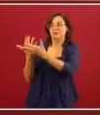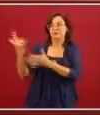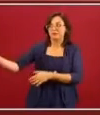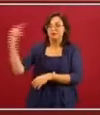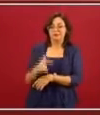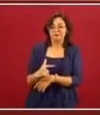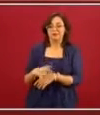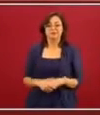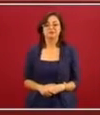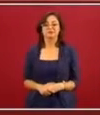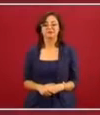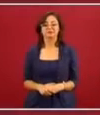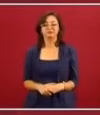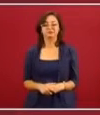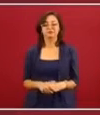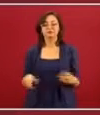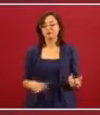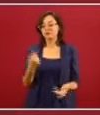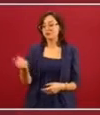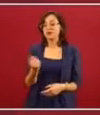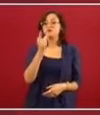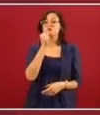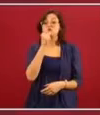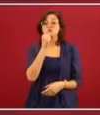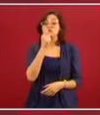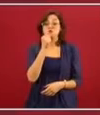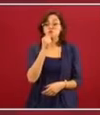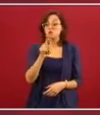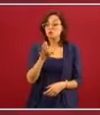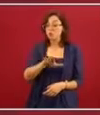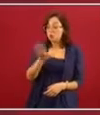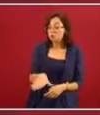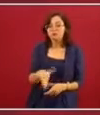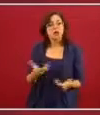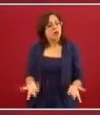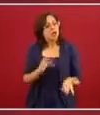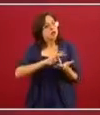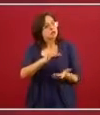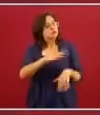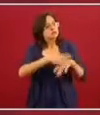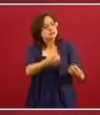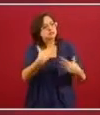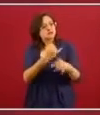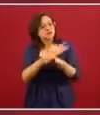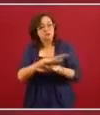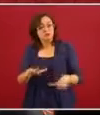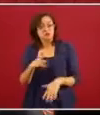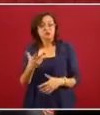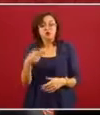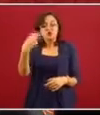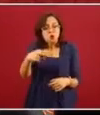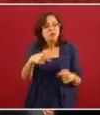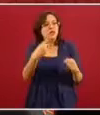me pregunta de este ciudadano policía, le agradezco que me comparta mayor detalle, mayor información, si la tiene ahorita, si